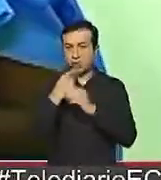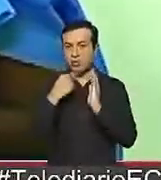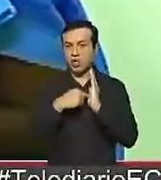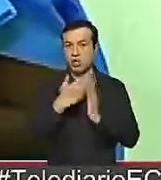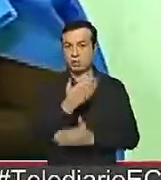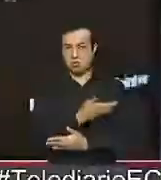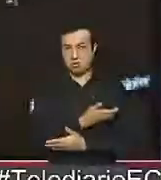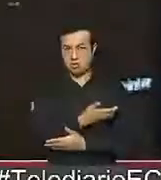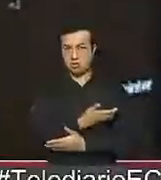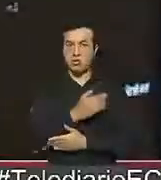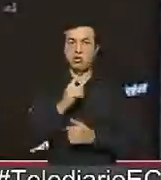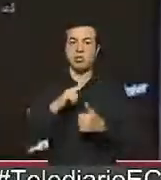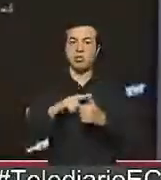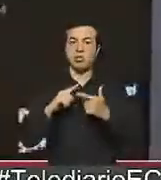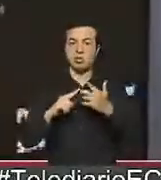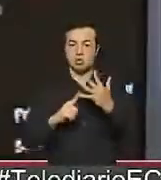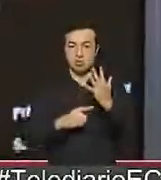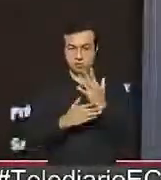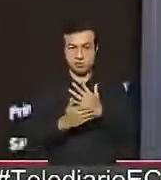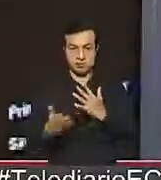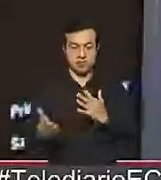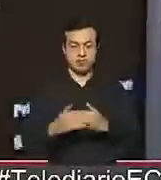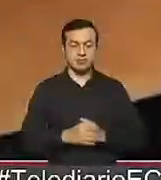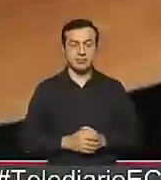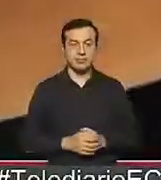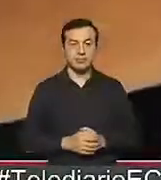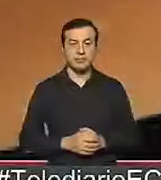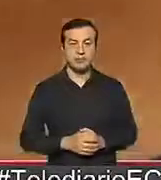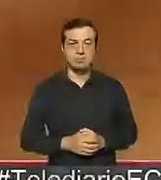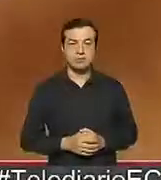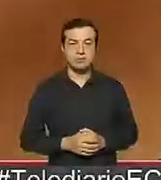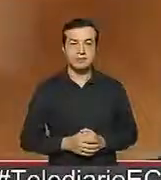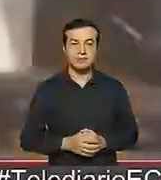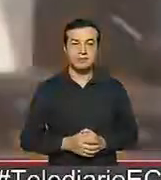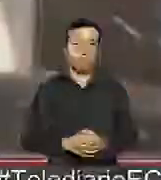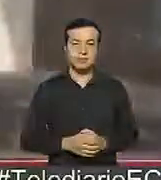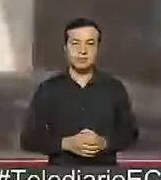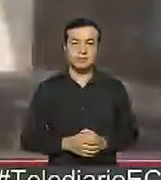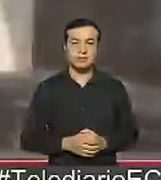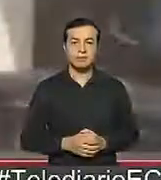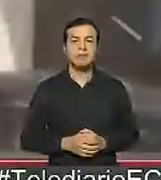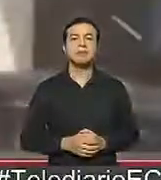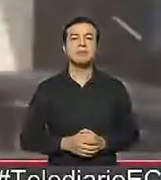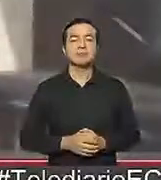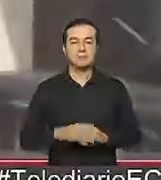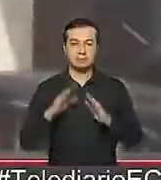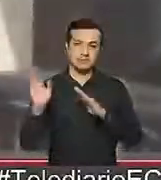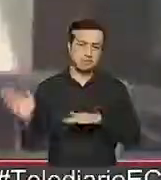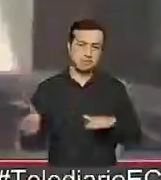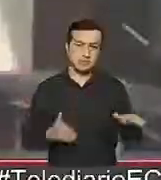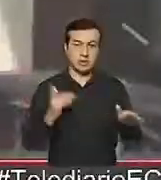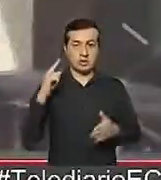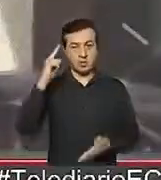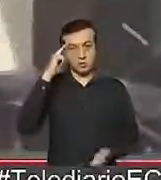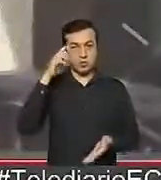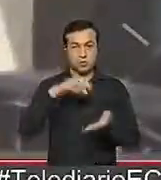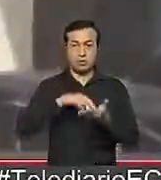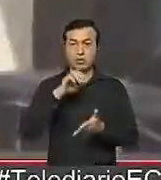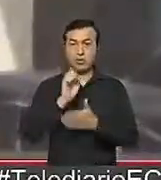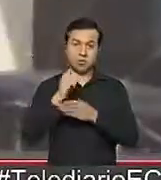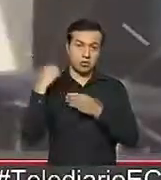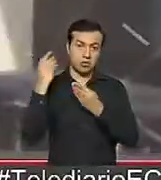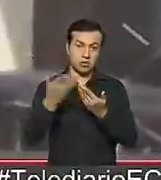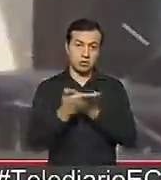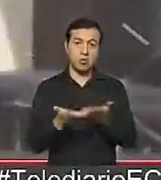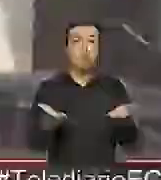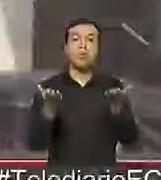mama positivas, HER2. Mariuxi Buenaño, Medios Públicos. En otros temas, el gobierno nacional entregó en el